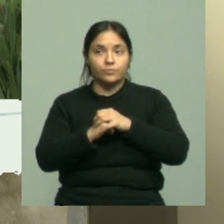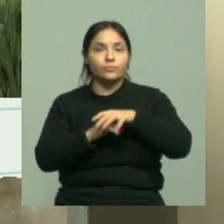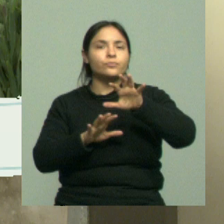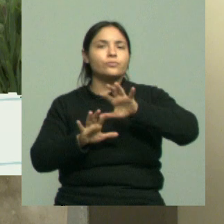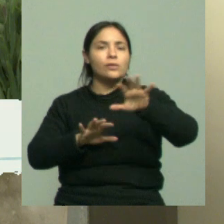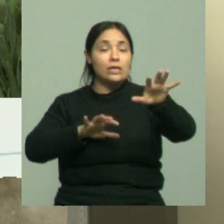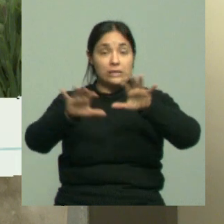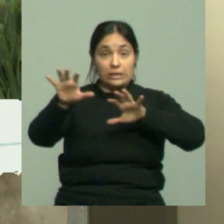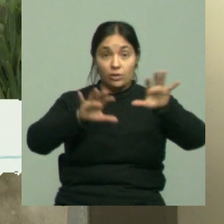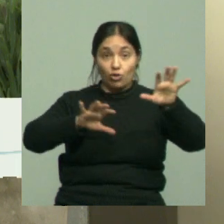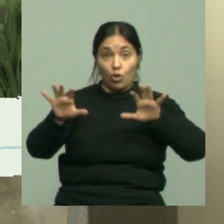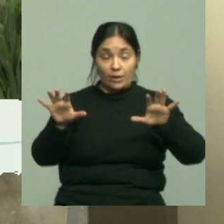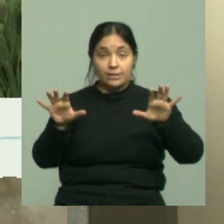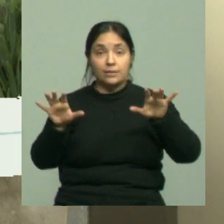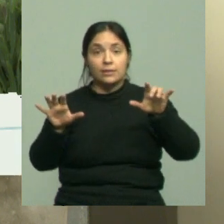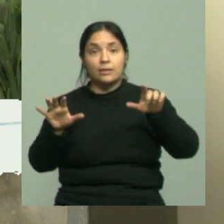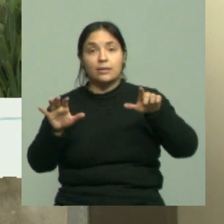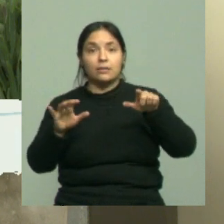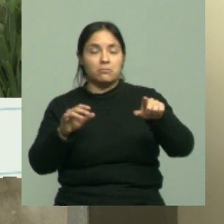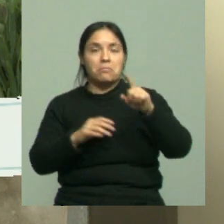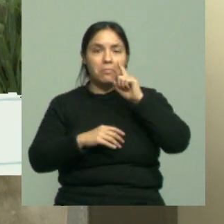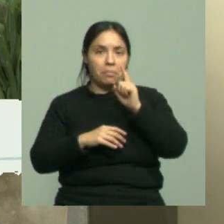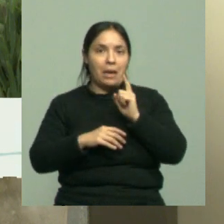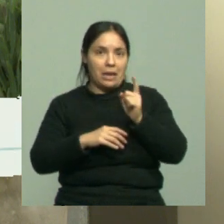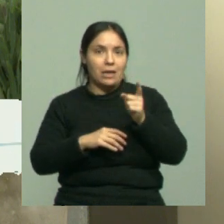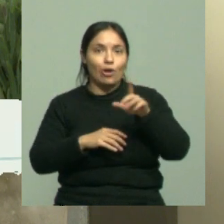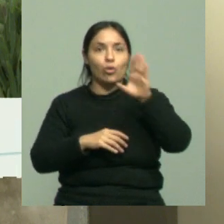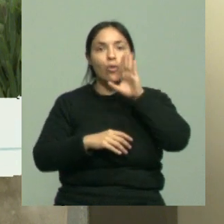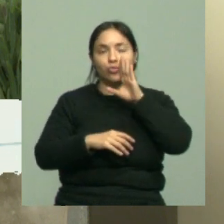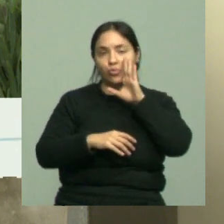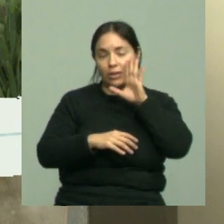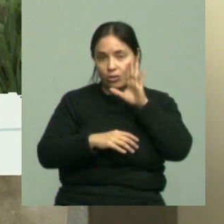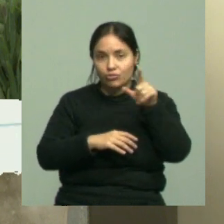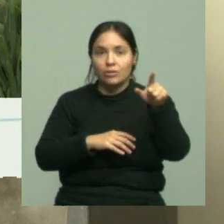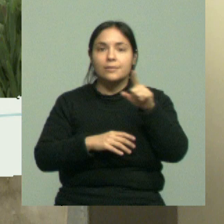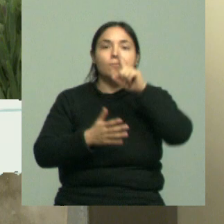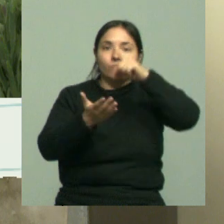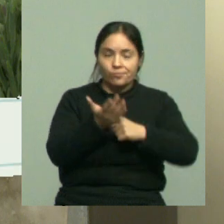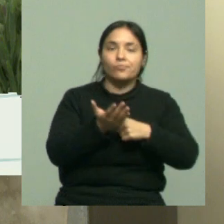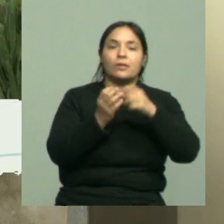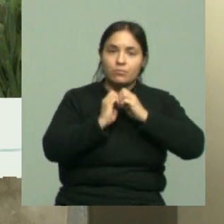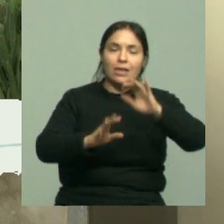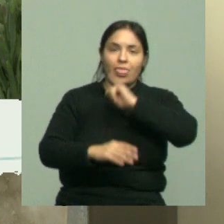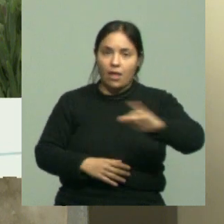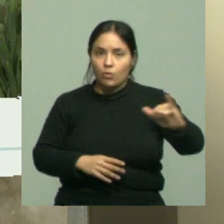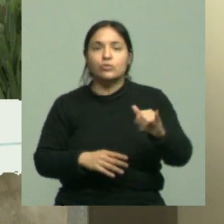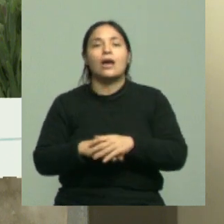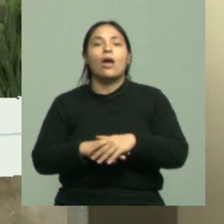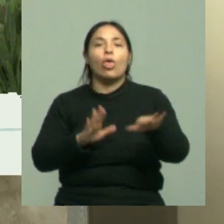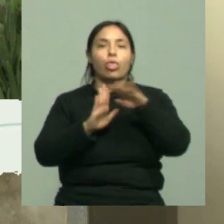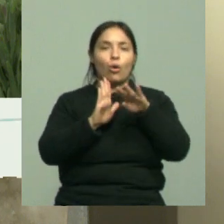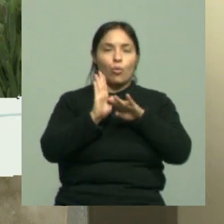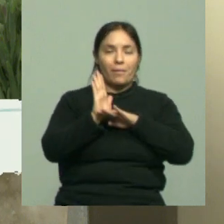se identifica que representan un riesgo para Estados Unidos, por lo cual acciona, habían documentos muy vinculados a lo que